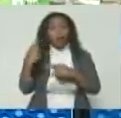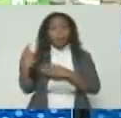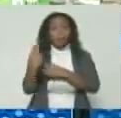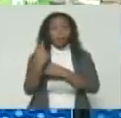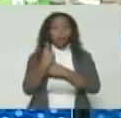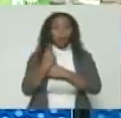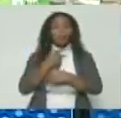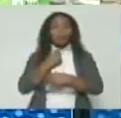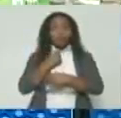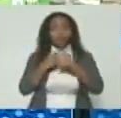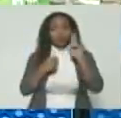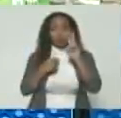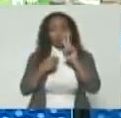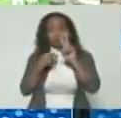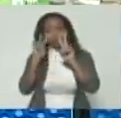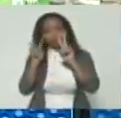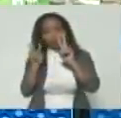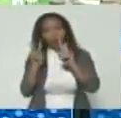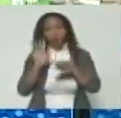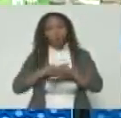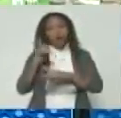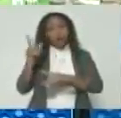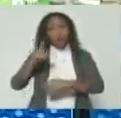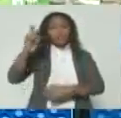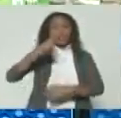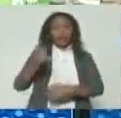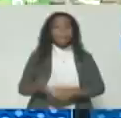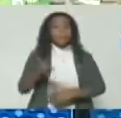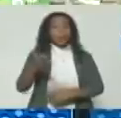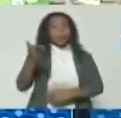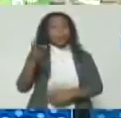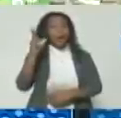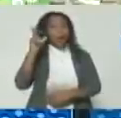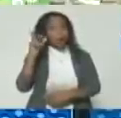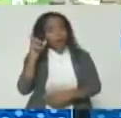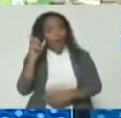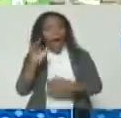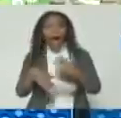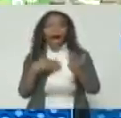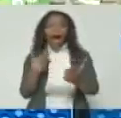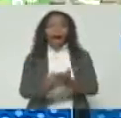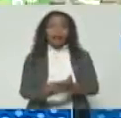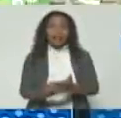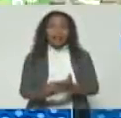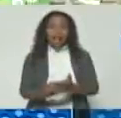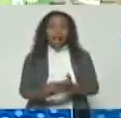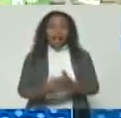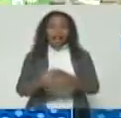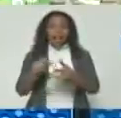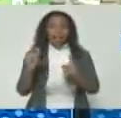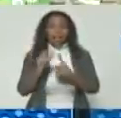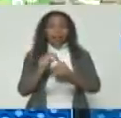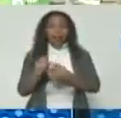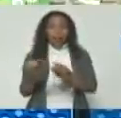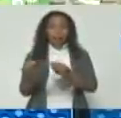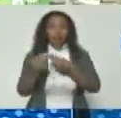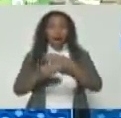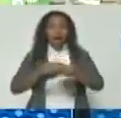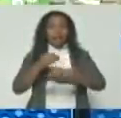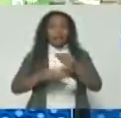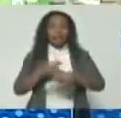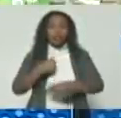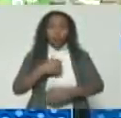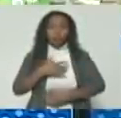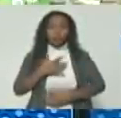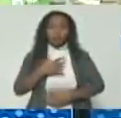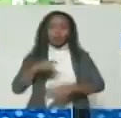señalamientos. Creo que son súper necesarios escuchar hasta la crítica más despiadada que le puedan hacer a uno. Yo me